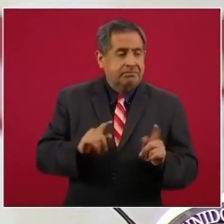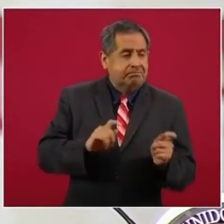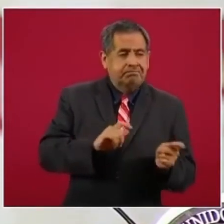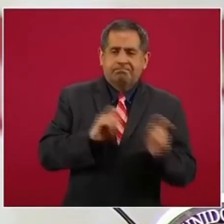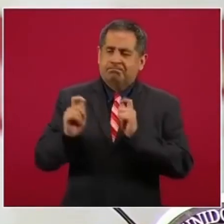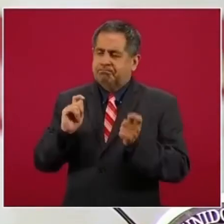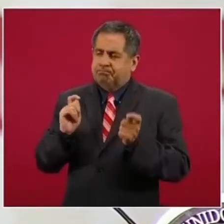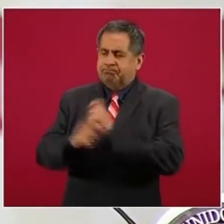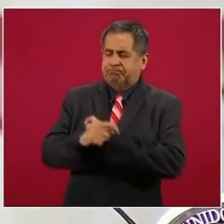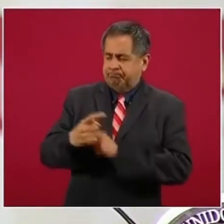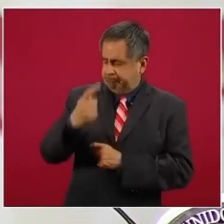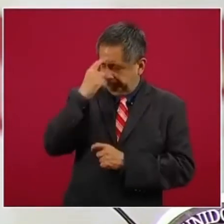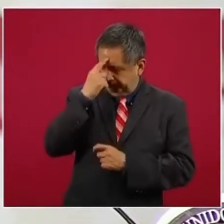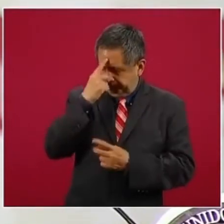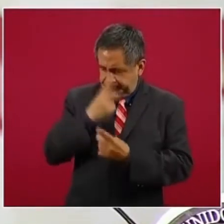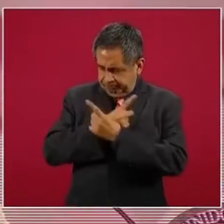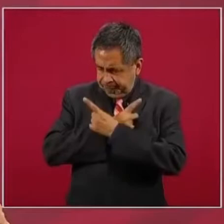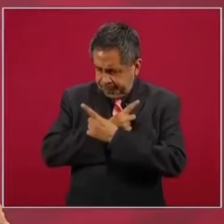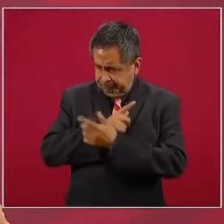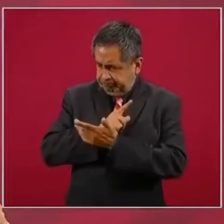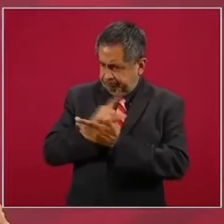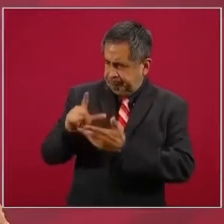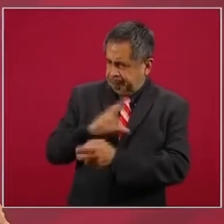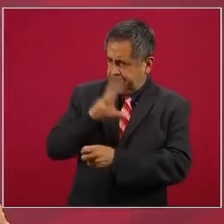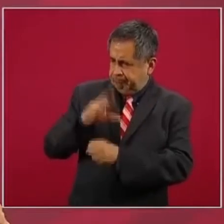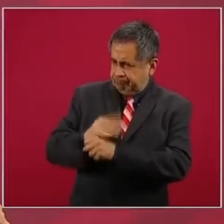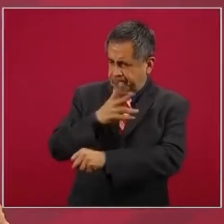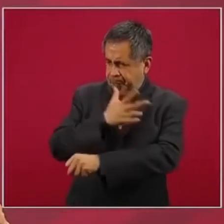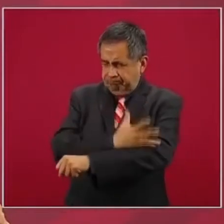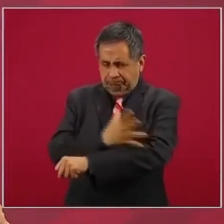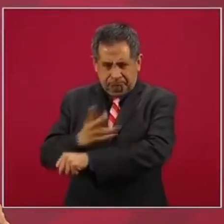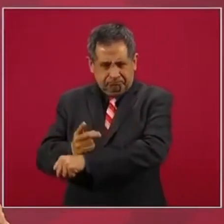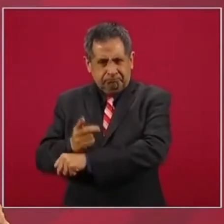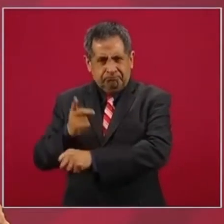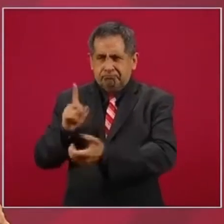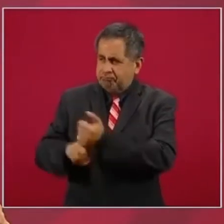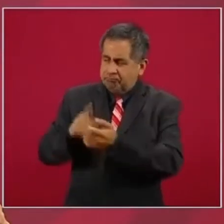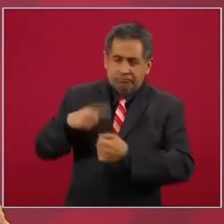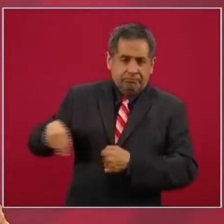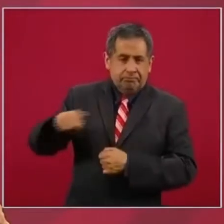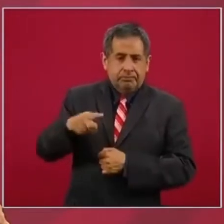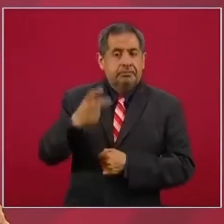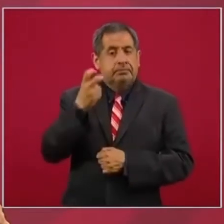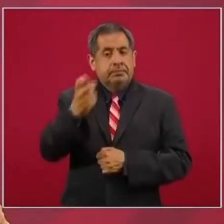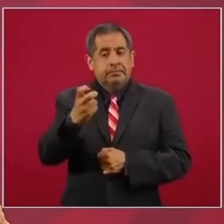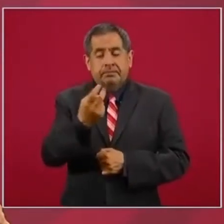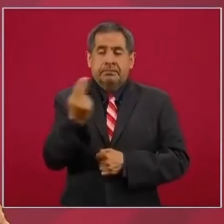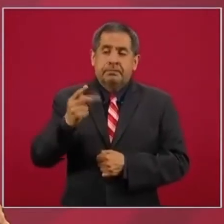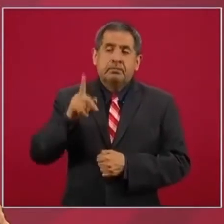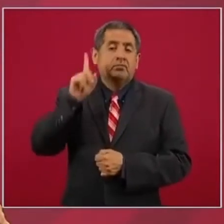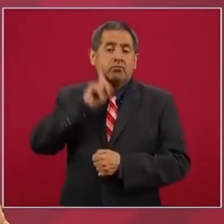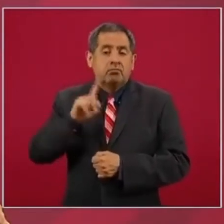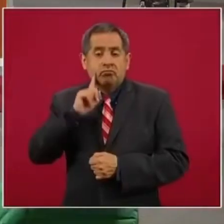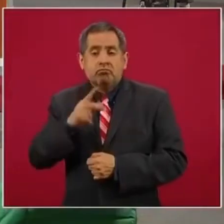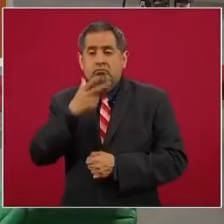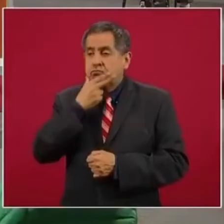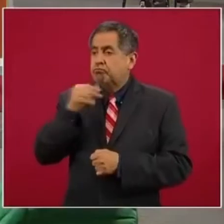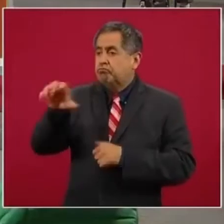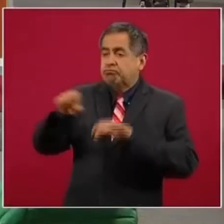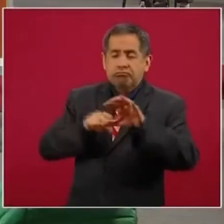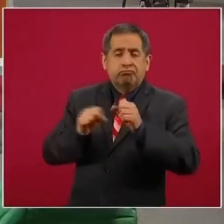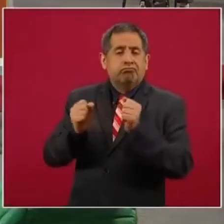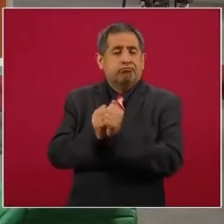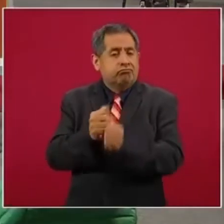moralizar la vida pública de México. Y para eso necesitamos mujeres y hombres honestos,